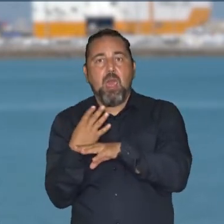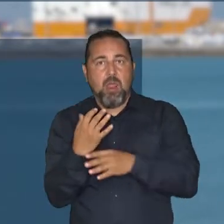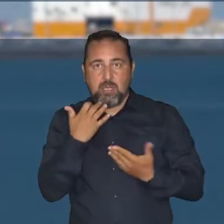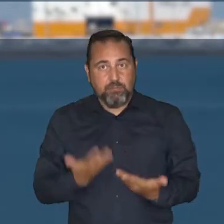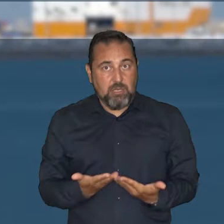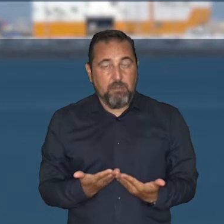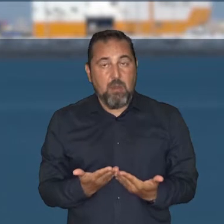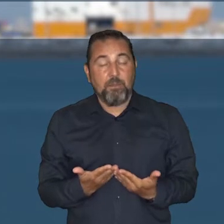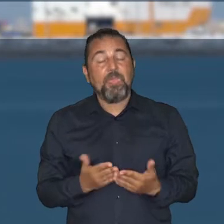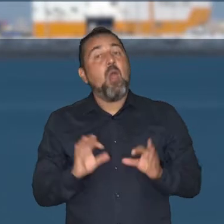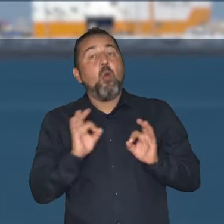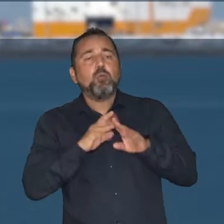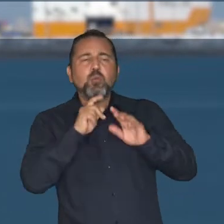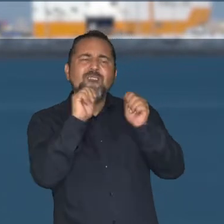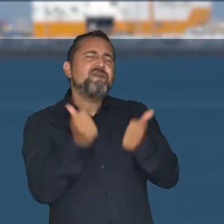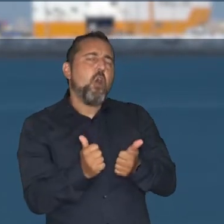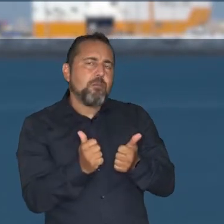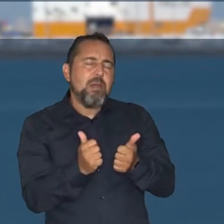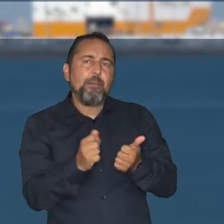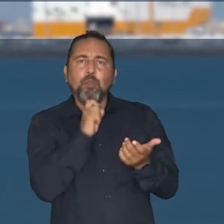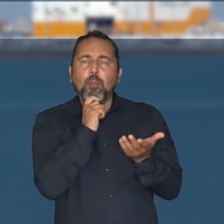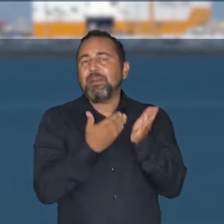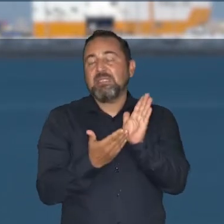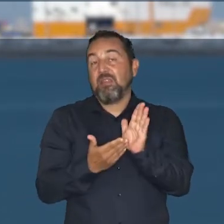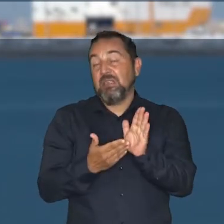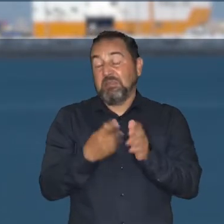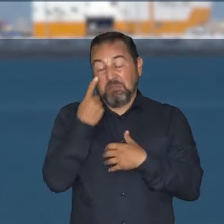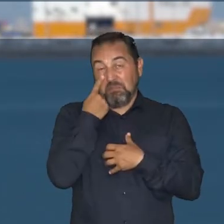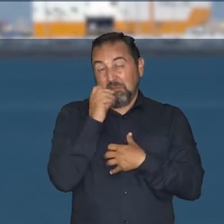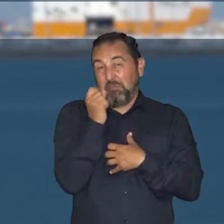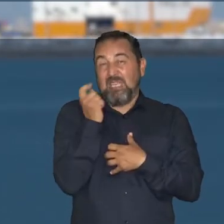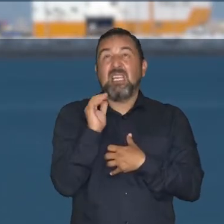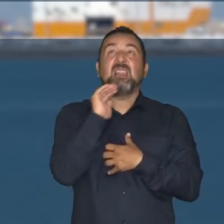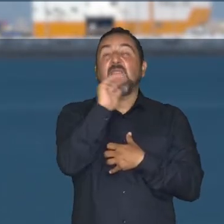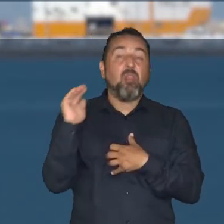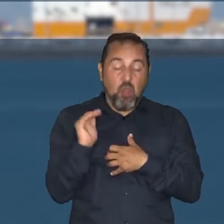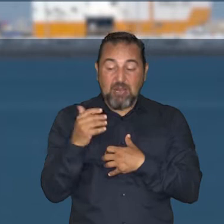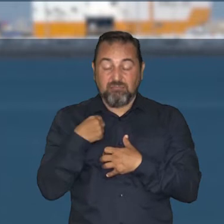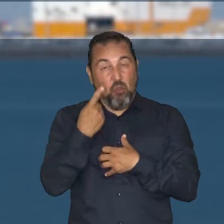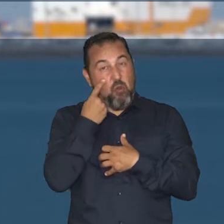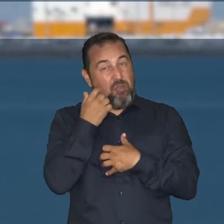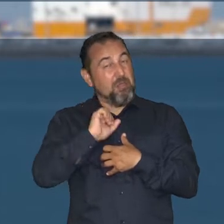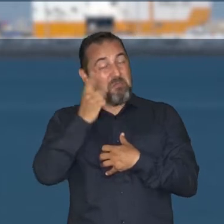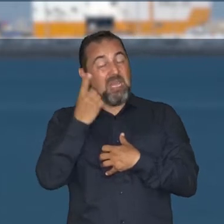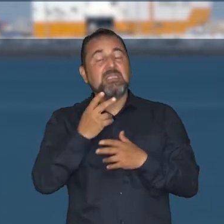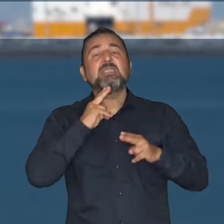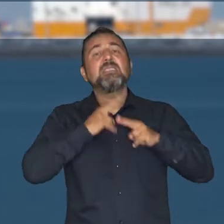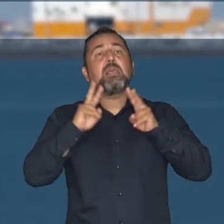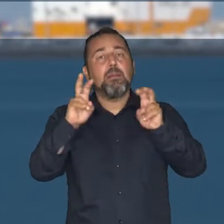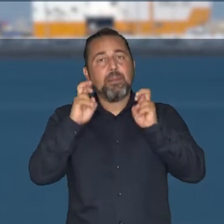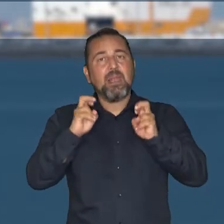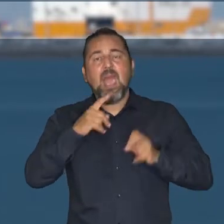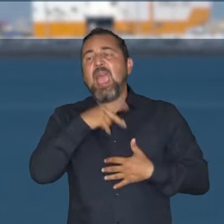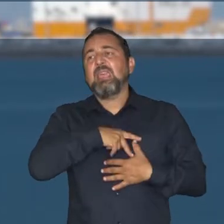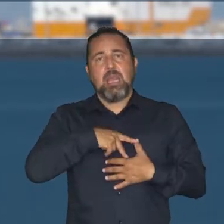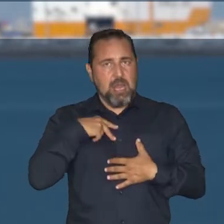cereales, atendiendo a su forma de presentación, esta es la más internacional, la más conocida, y entonces hablamos